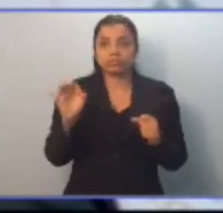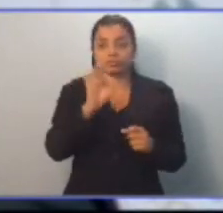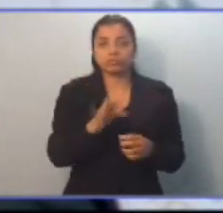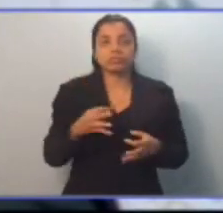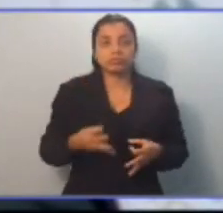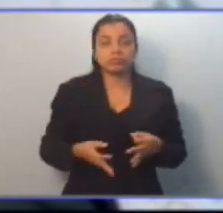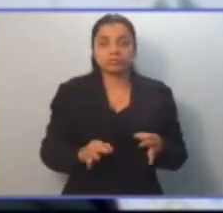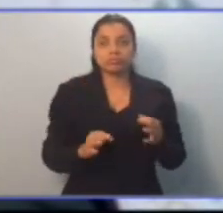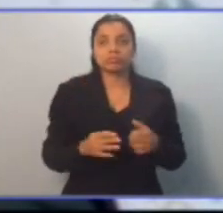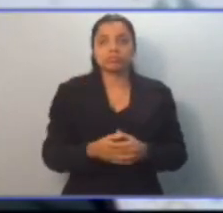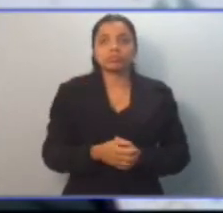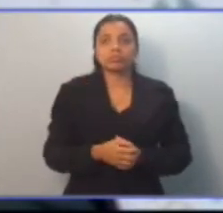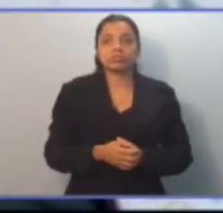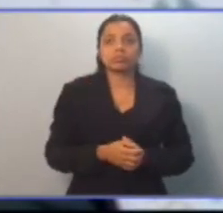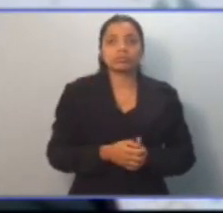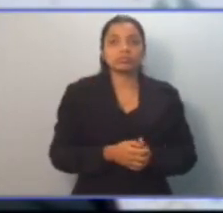manera.